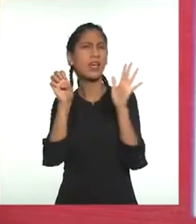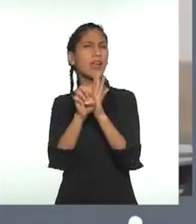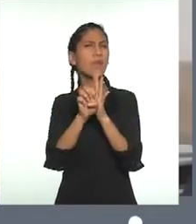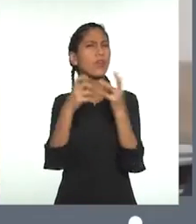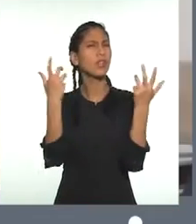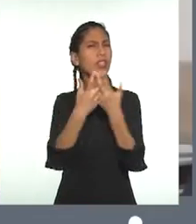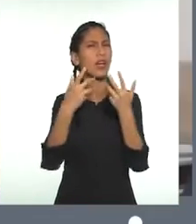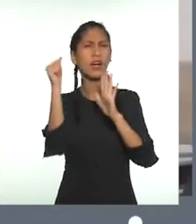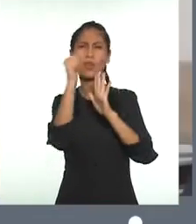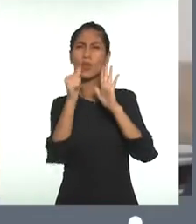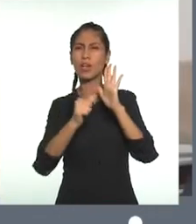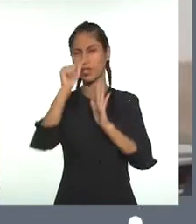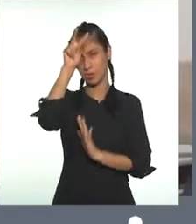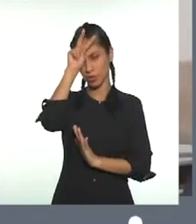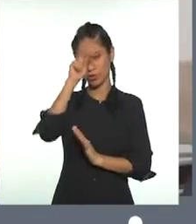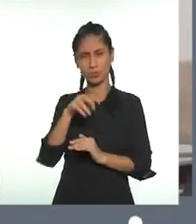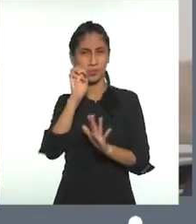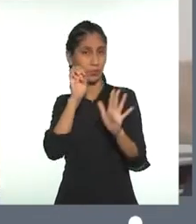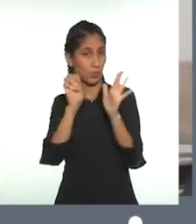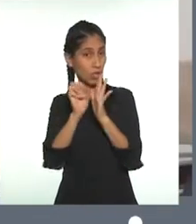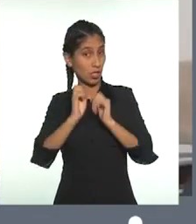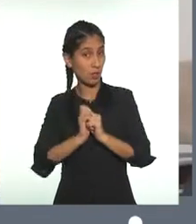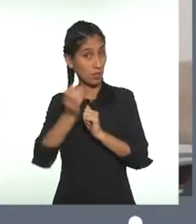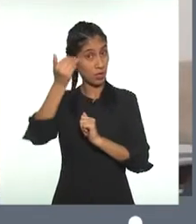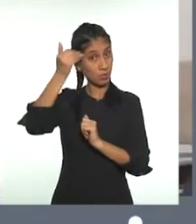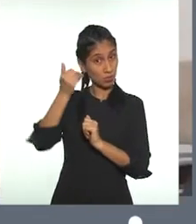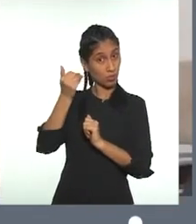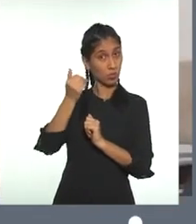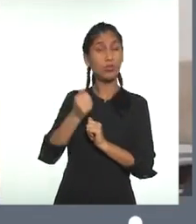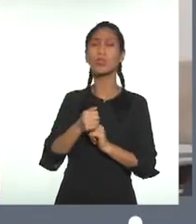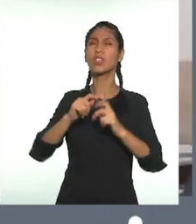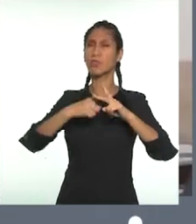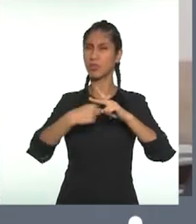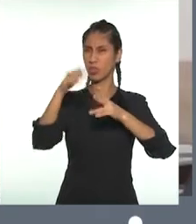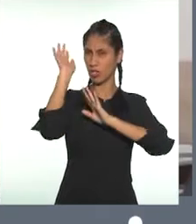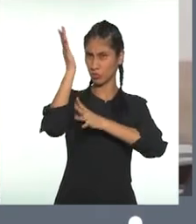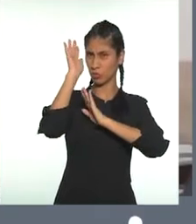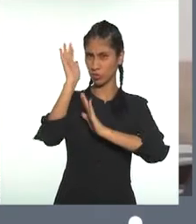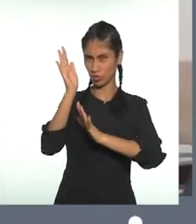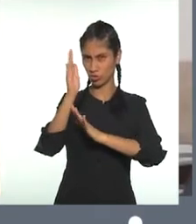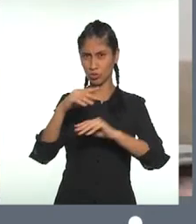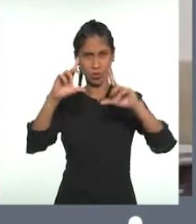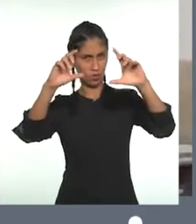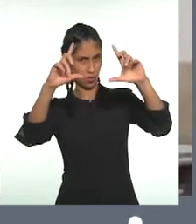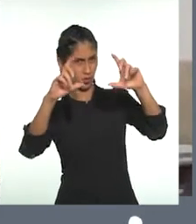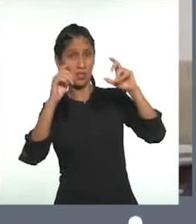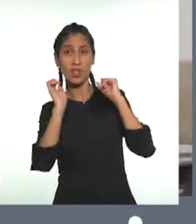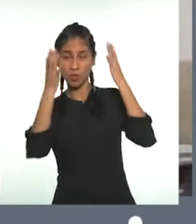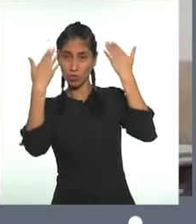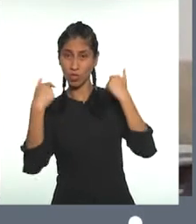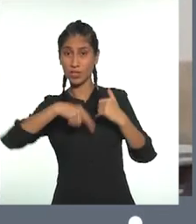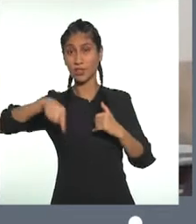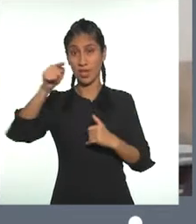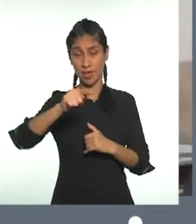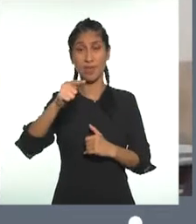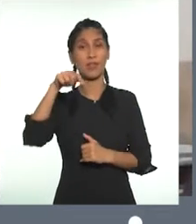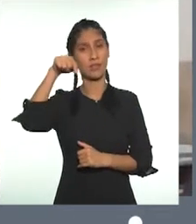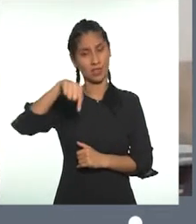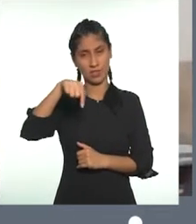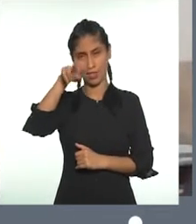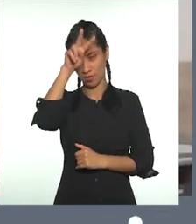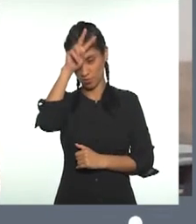peruano? Por ejemplo, hace poco se aperturó la exposición fotográfica Las Patriotas, de las